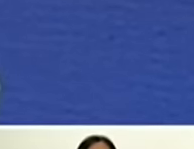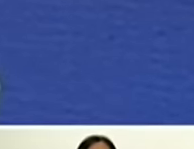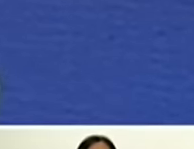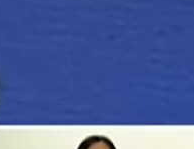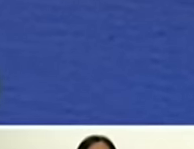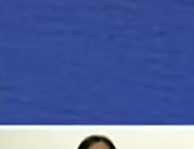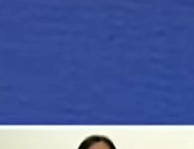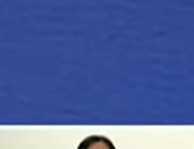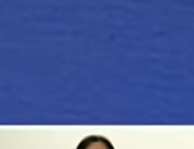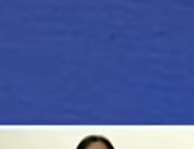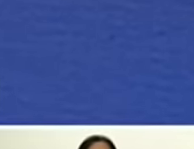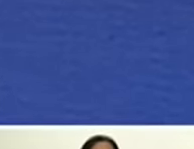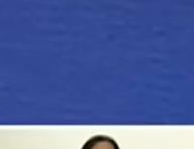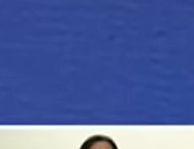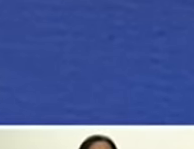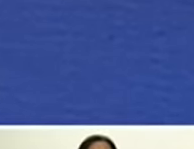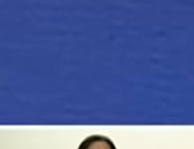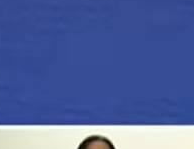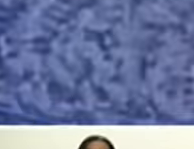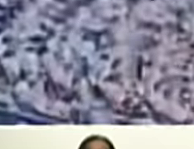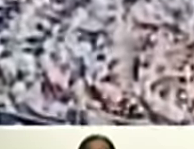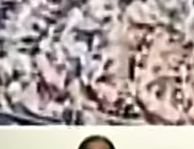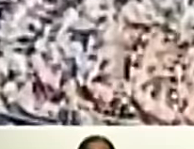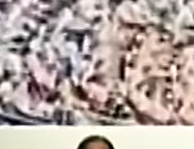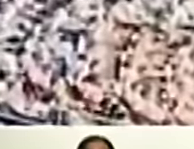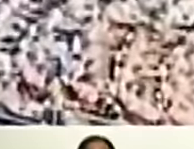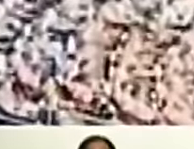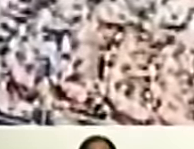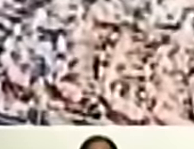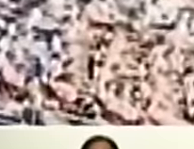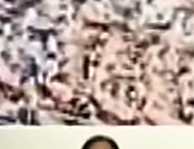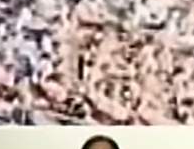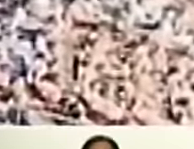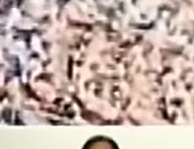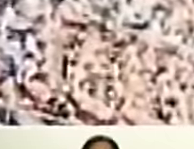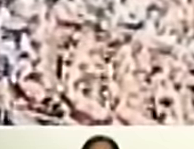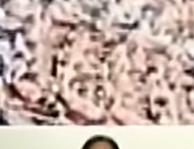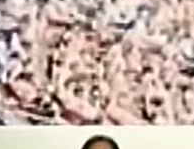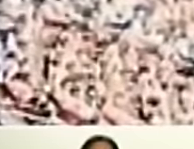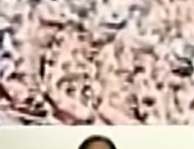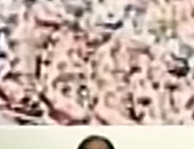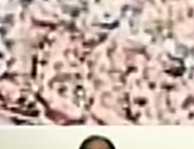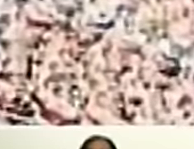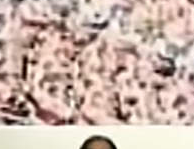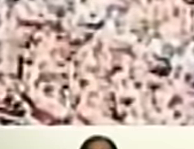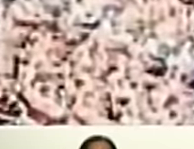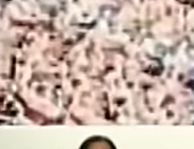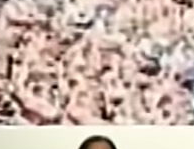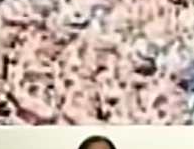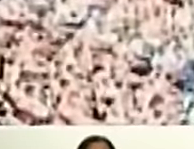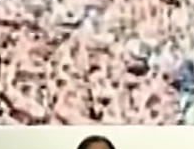Las oligarquías comienzan su intriga, su xenofobia.